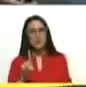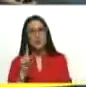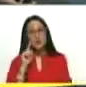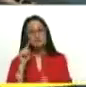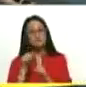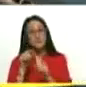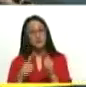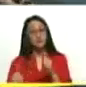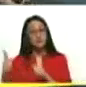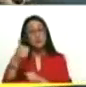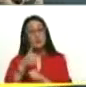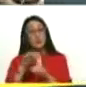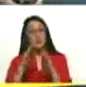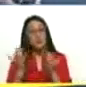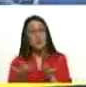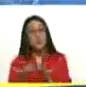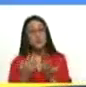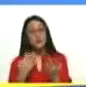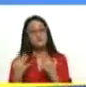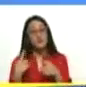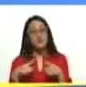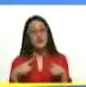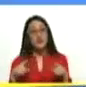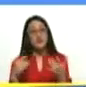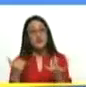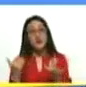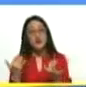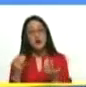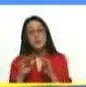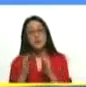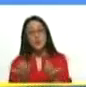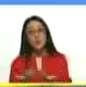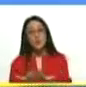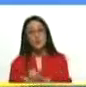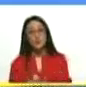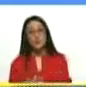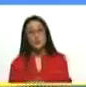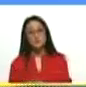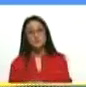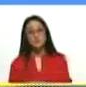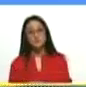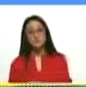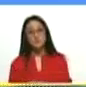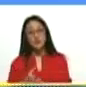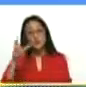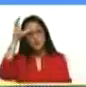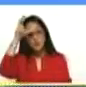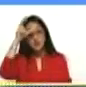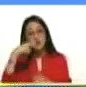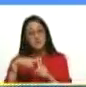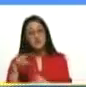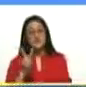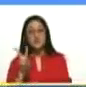ideal supremo de un mundo multipolar. Ya ha nacido un mundo multipolar. Y Turquía y